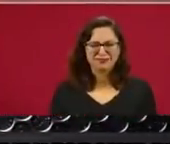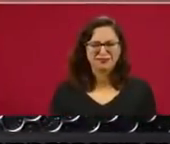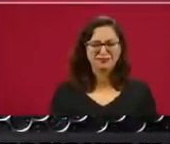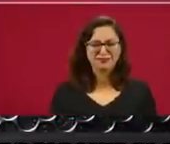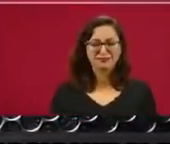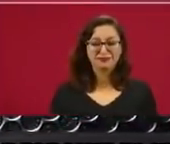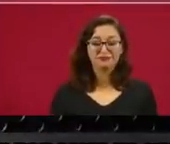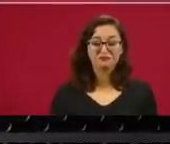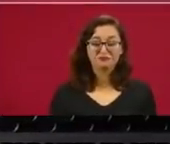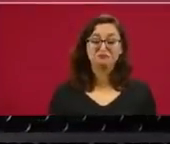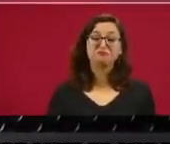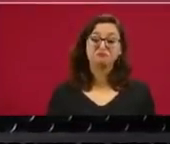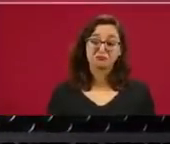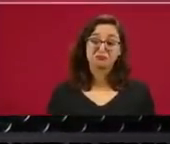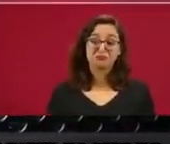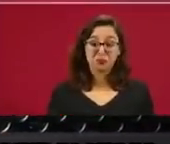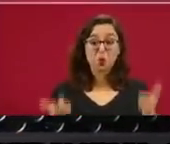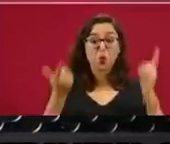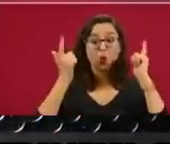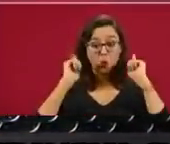Entonces, sería muy bueno que los